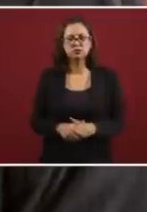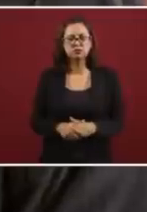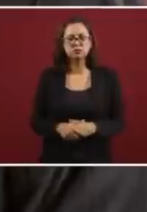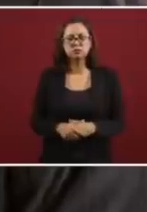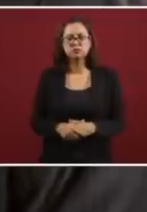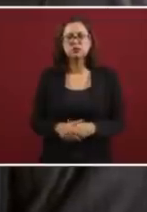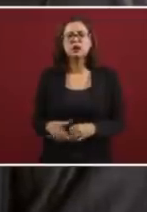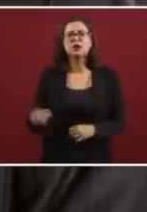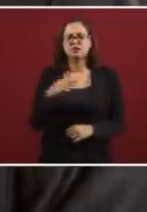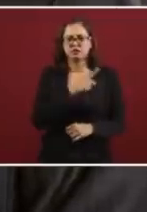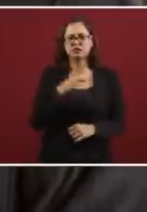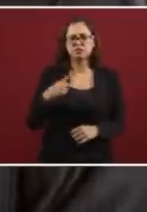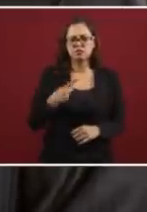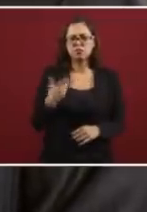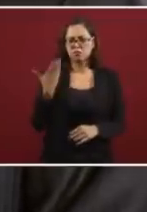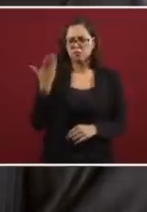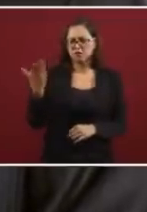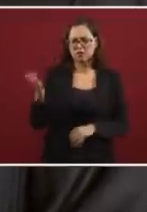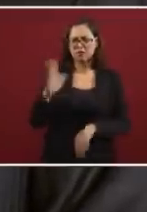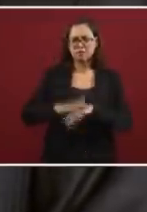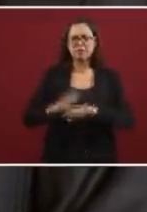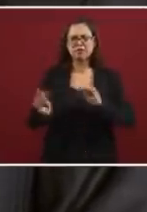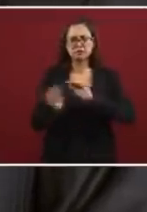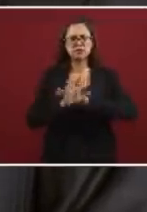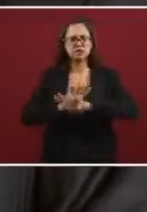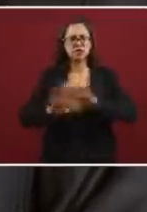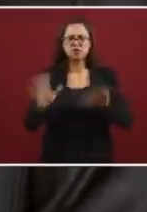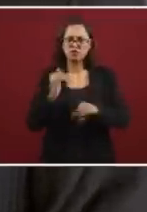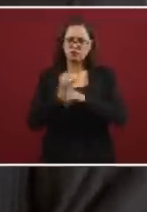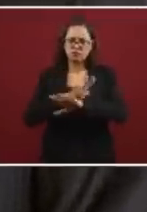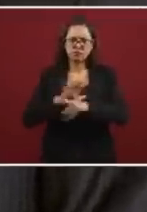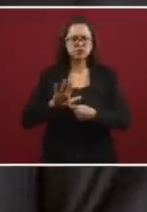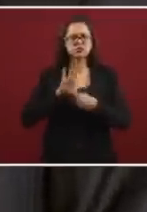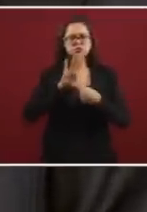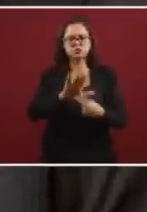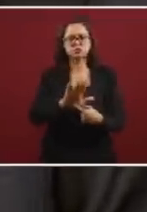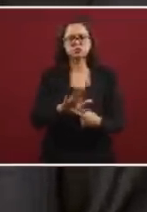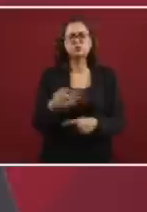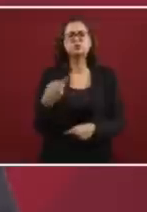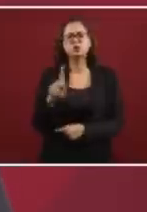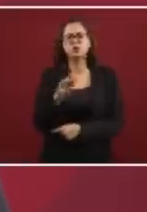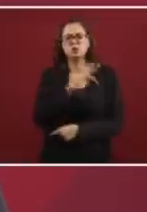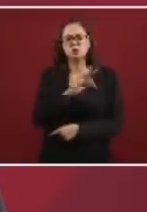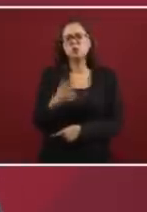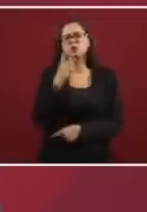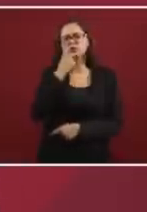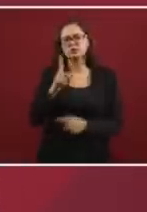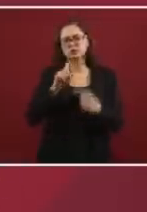pedirles más claridad sobre la información lo que sí les puedo decir son dos cosas una